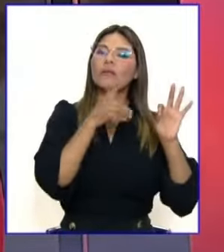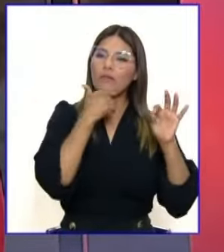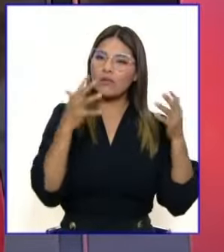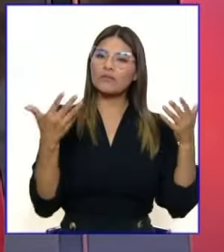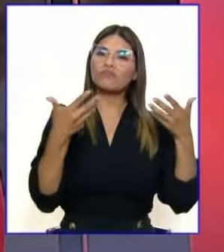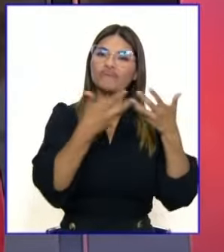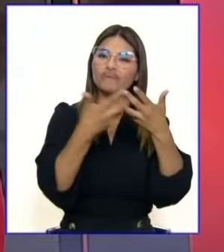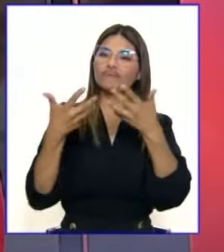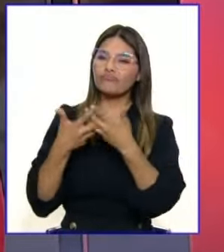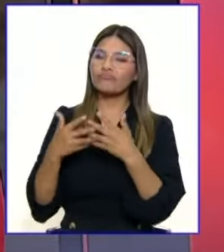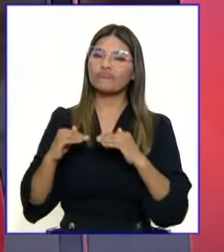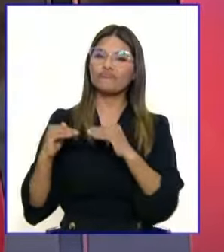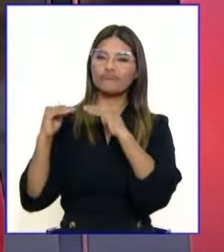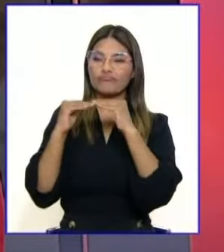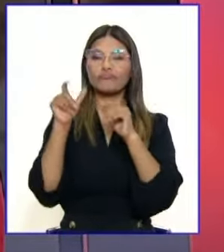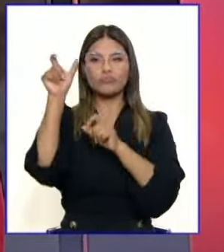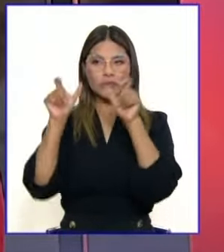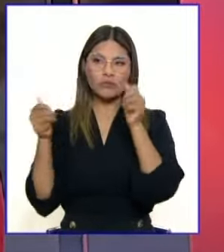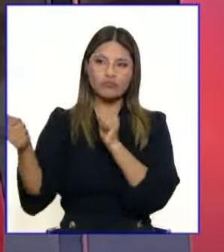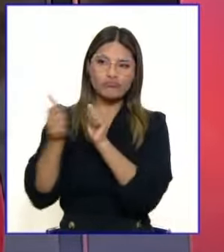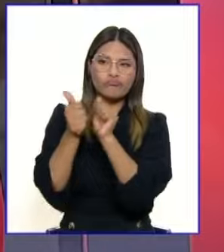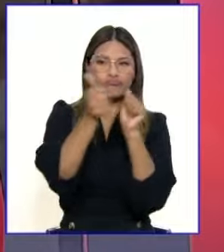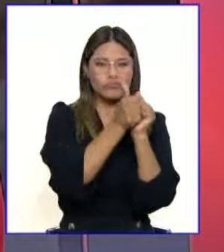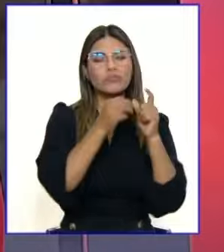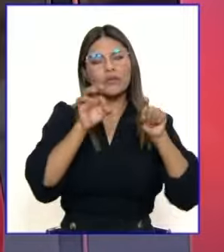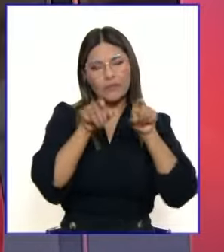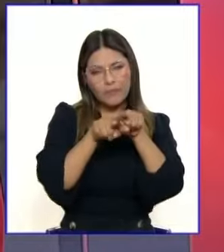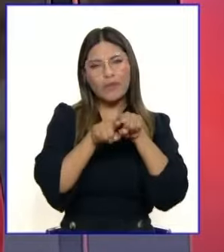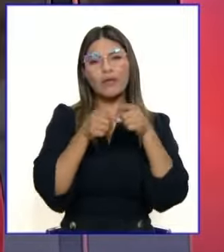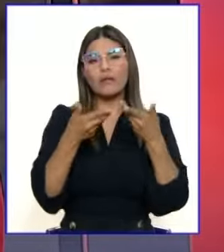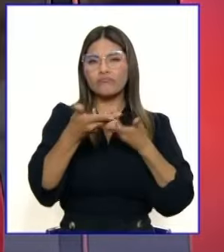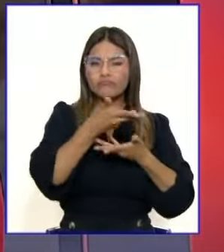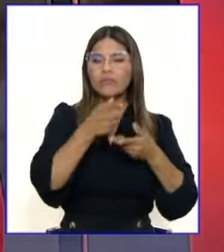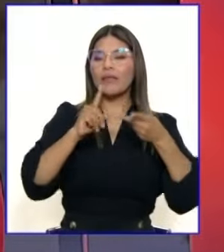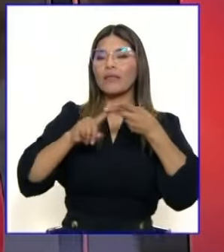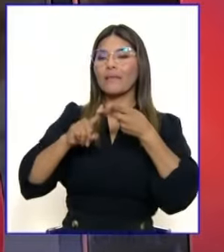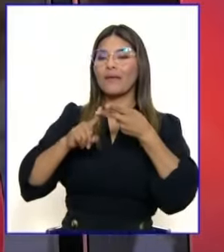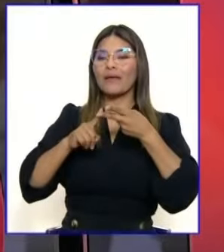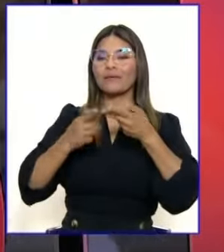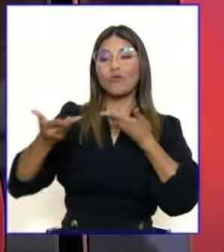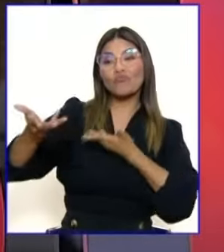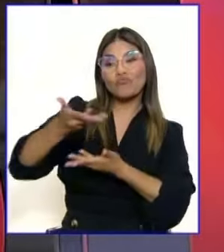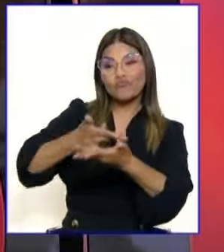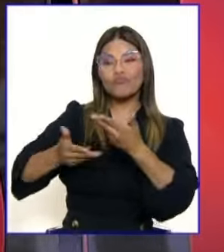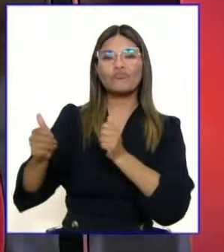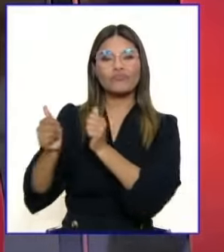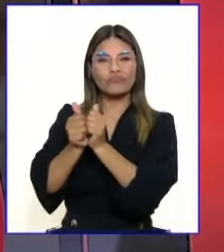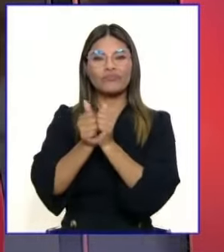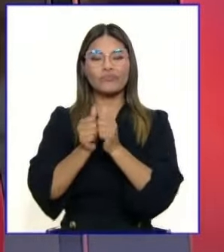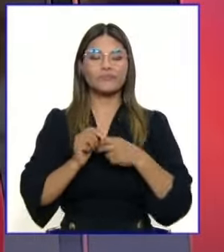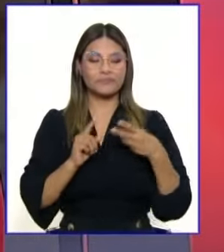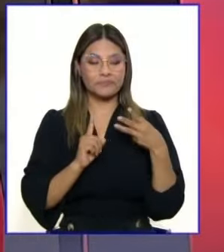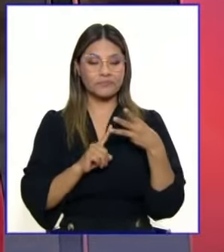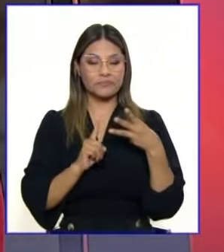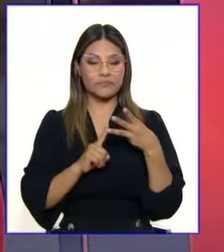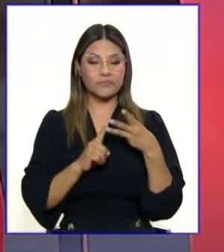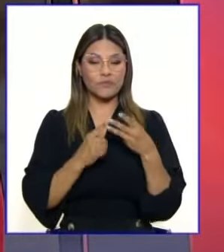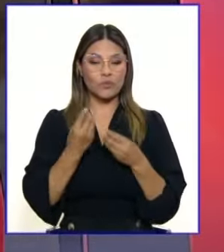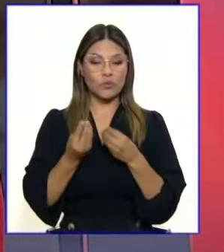de la región, sino también globalmente. Este foro APEC es un ejemplo de cómo podemos